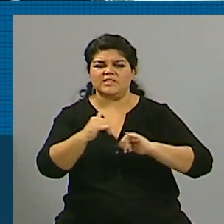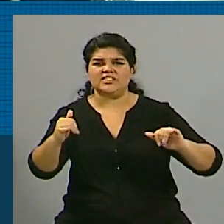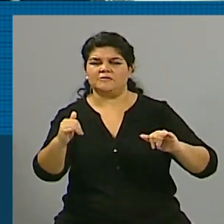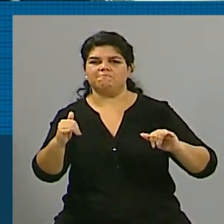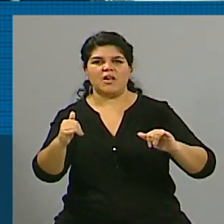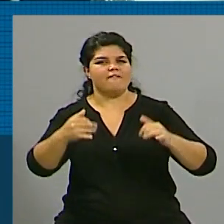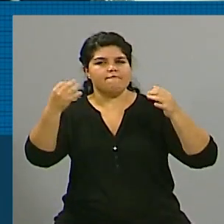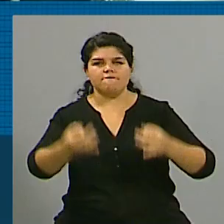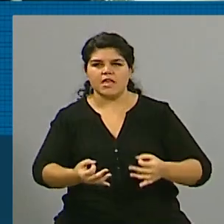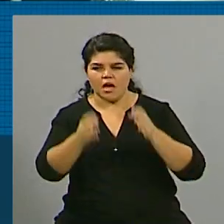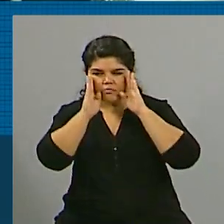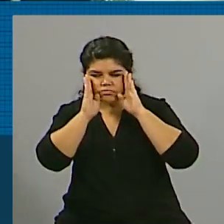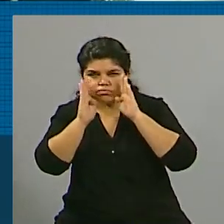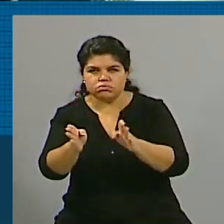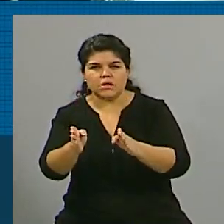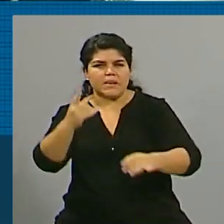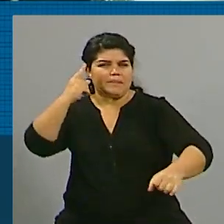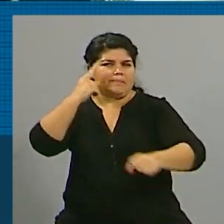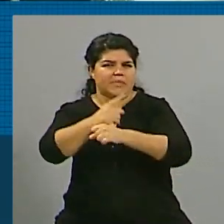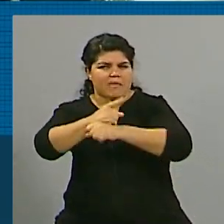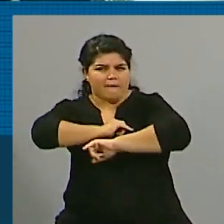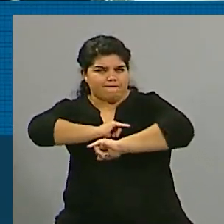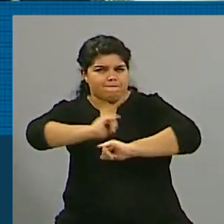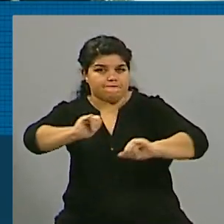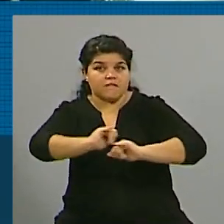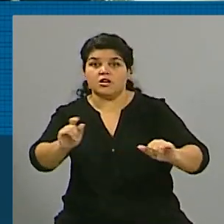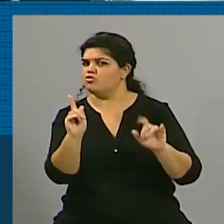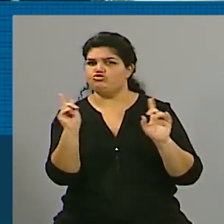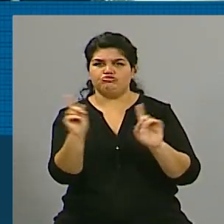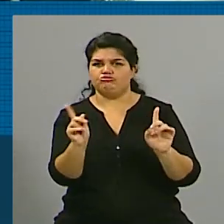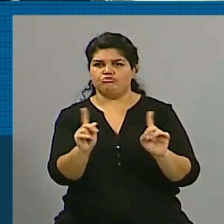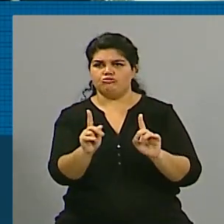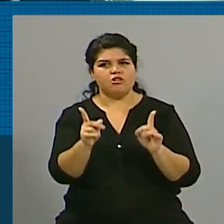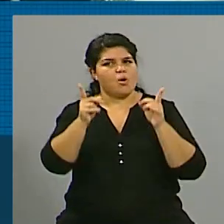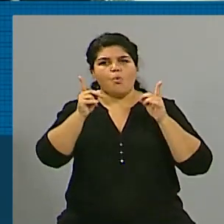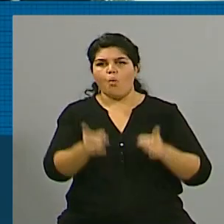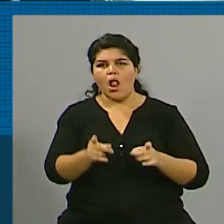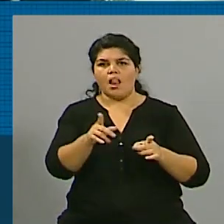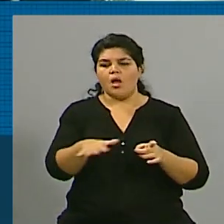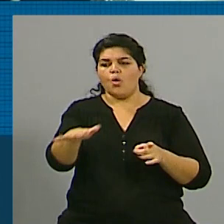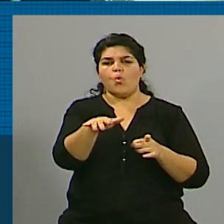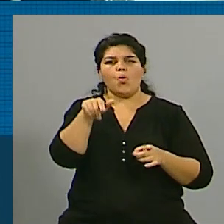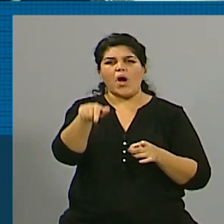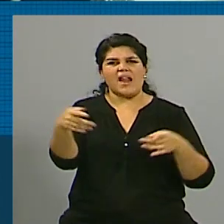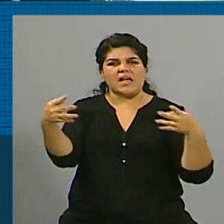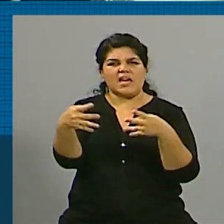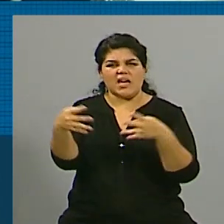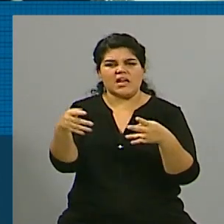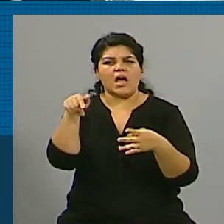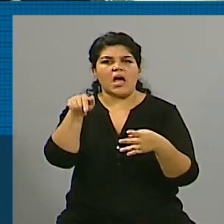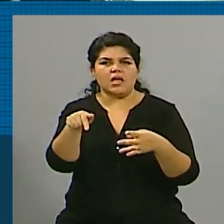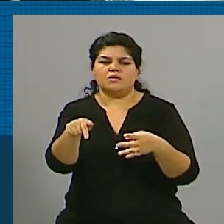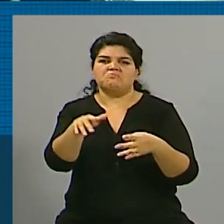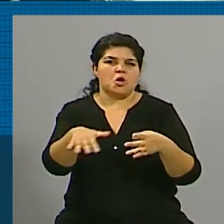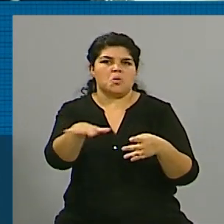tercer plano, ¿no? Pero esto sigue sucediendo con gente que muere, con gente que tal vez tiene que dejar el lugar donde ha vivido toda su